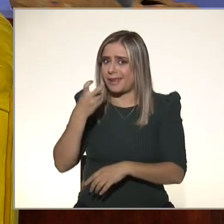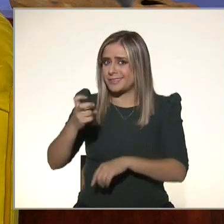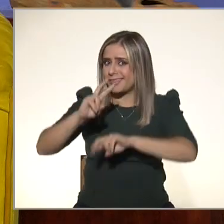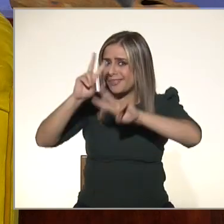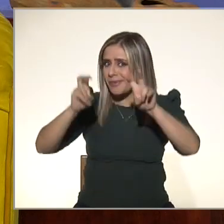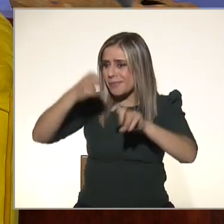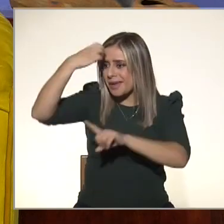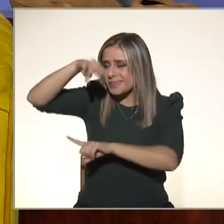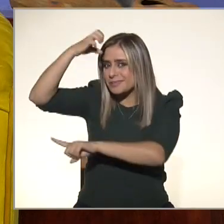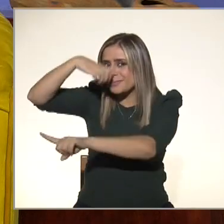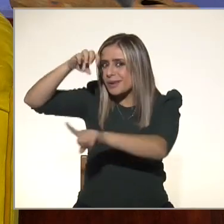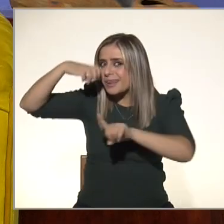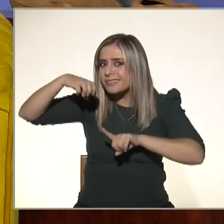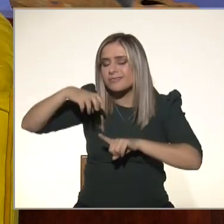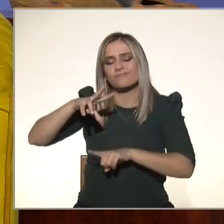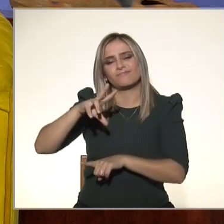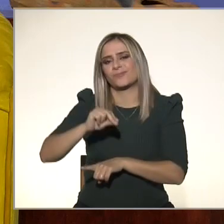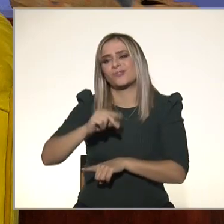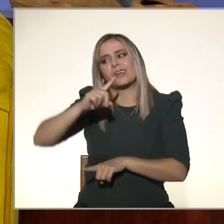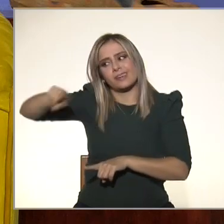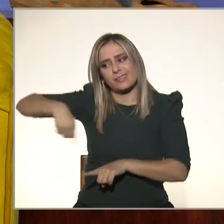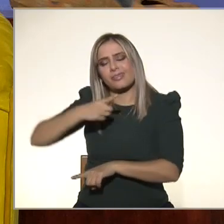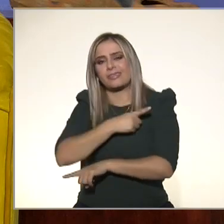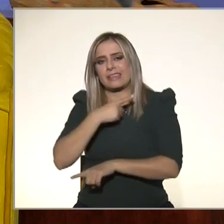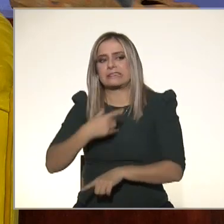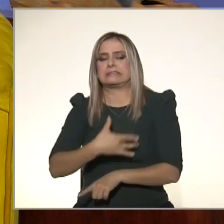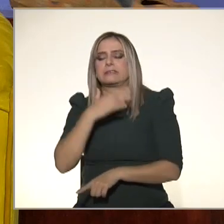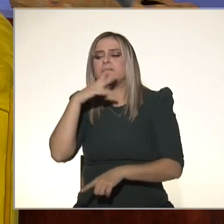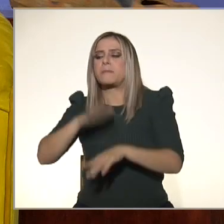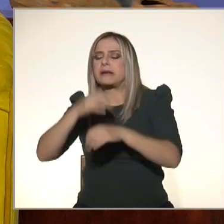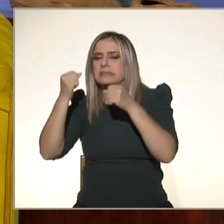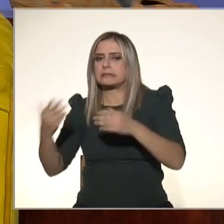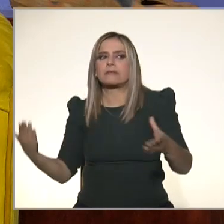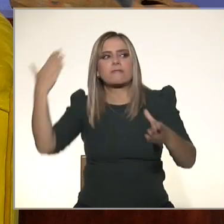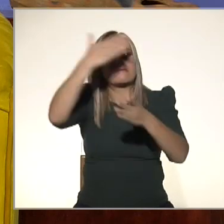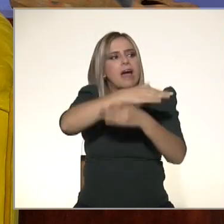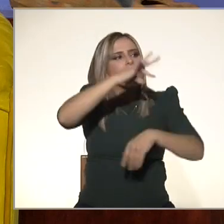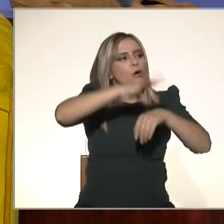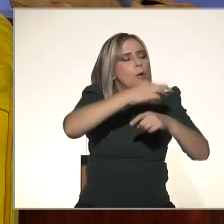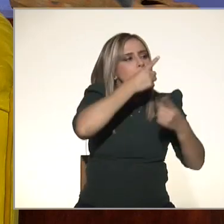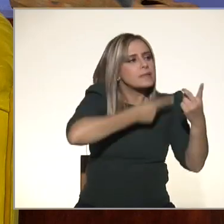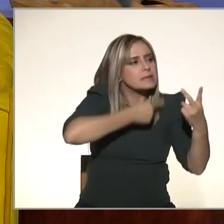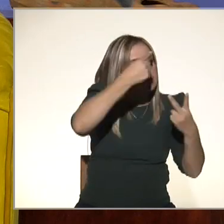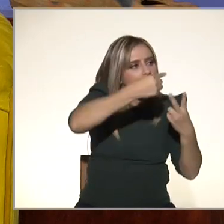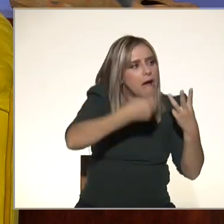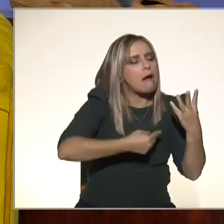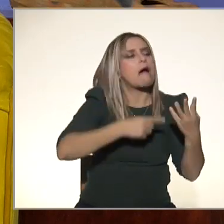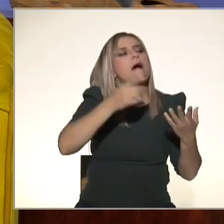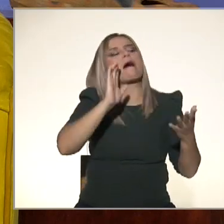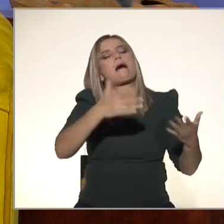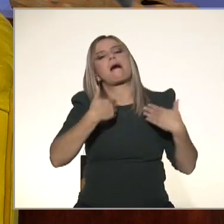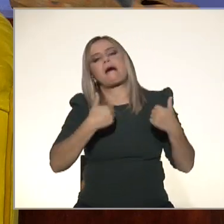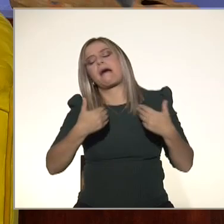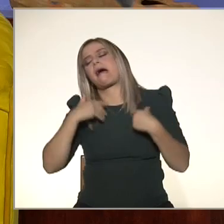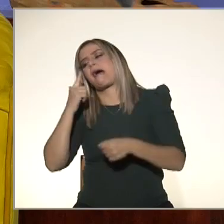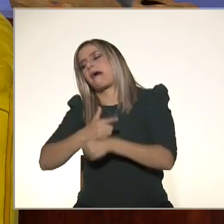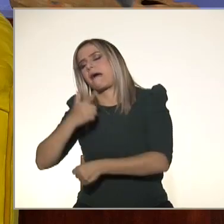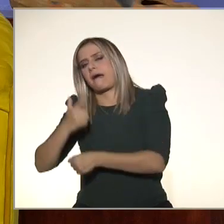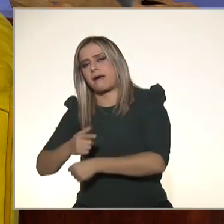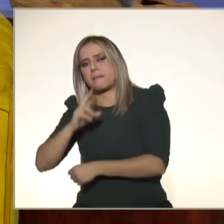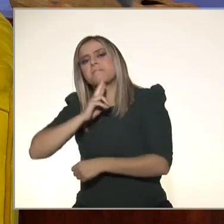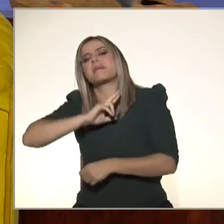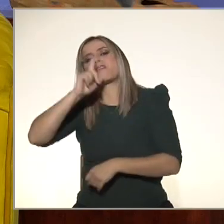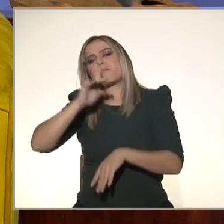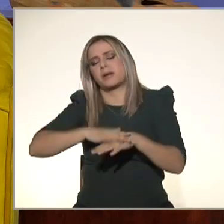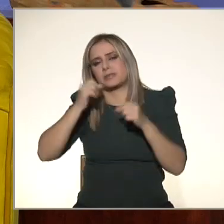cosas. Debemos de tener la flexibilidad siempre de ir a atención médica. Les recordamos que estamos totalmente en vivo en